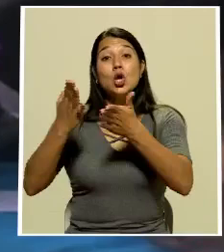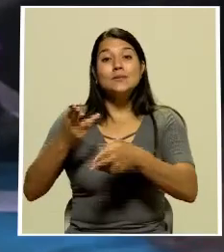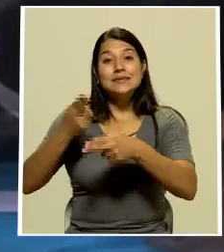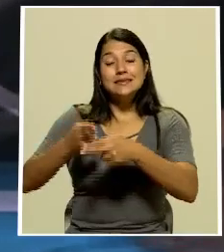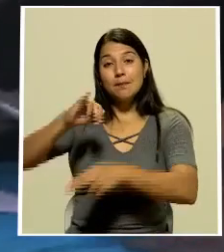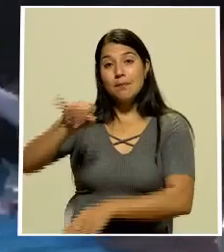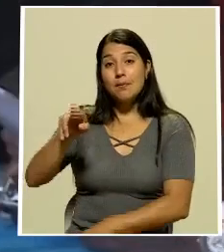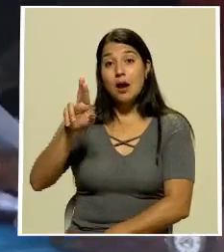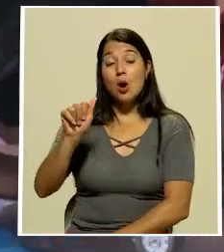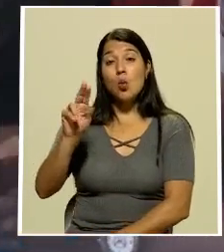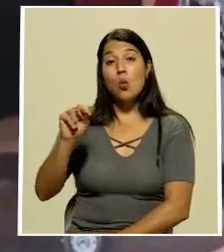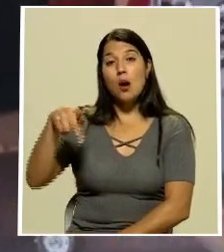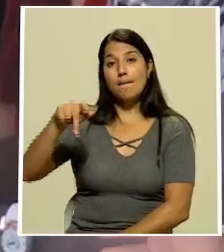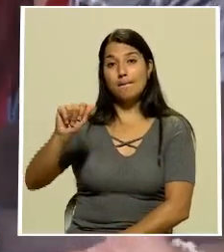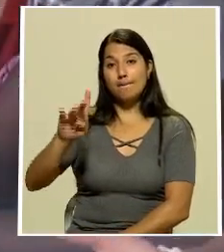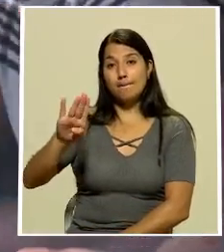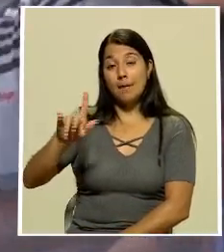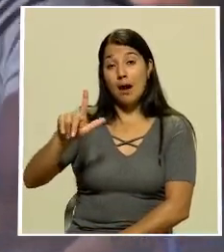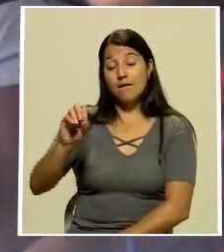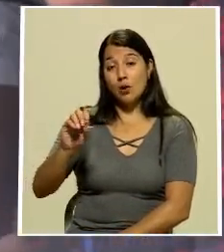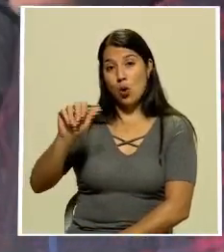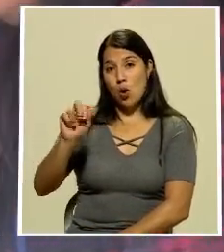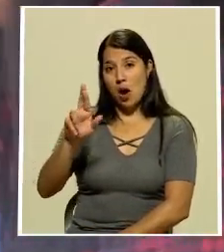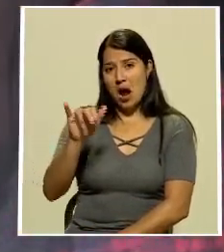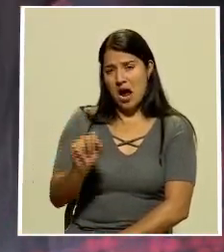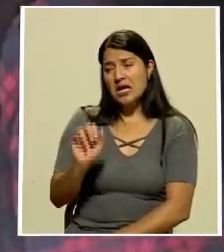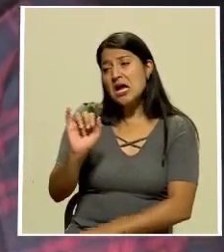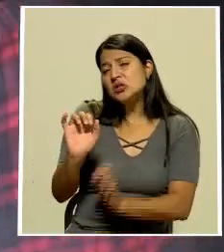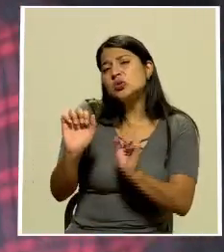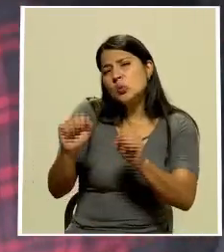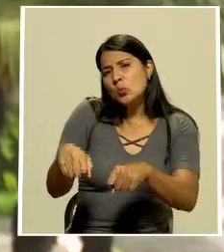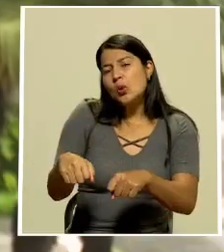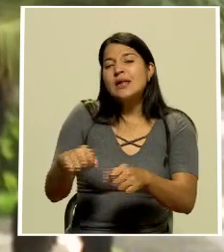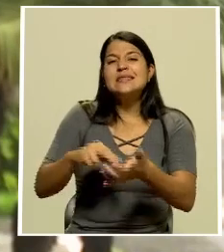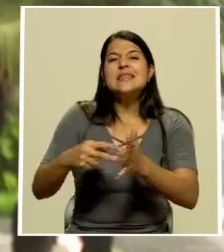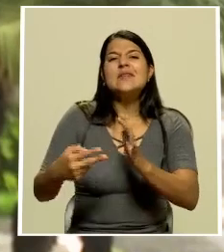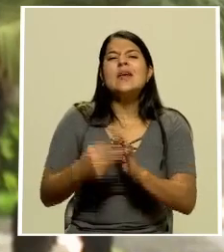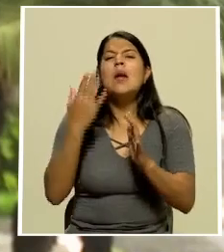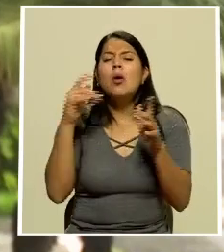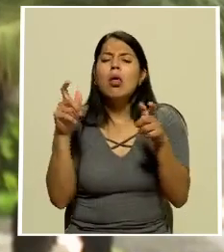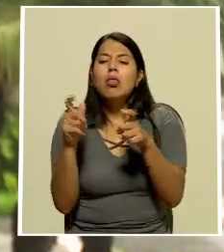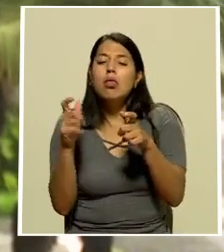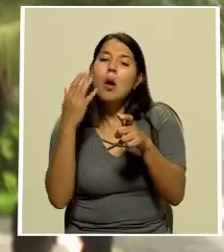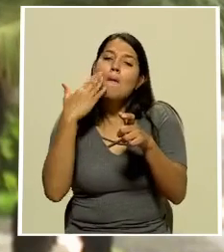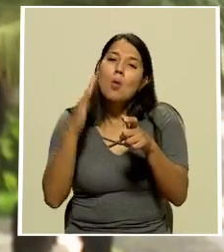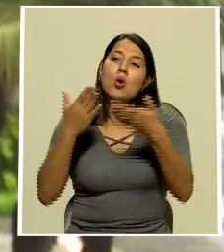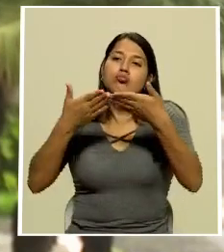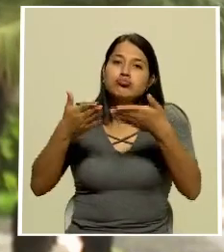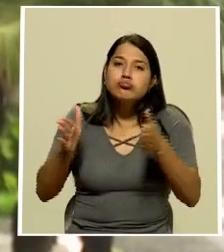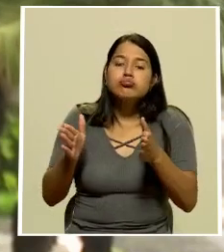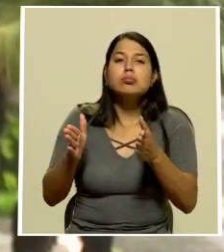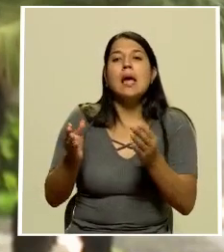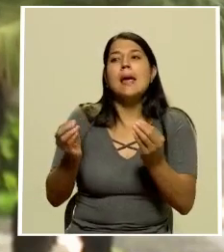podría generarse debido a la apertura que se ha realizado paulatinamente en el sector turismo. Un 23,4% de